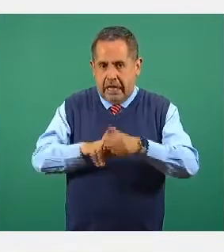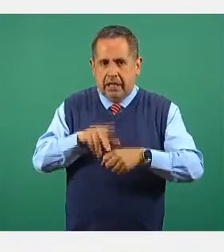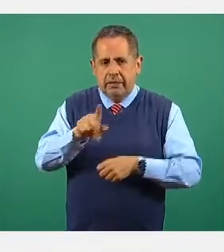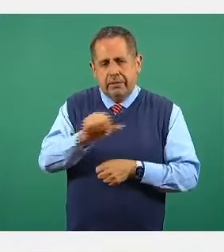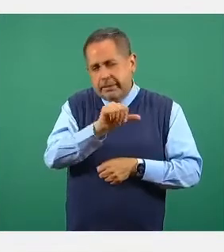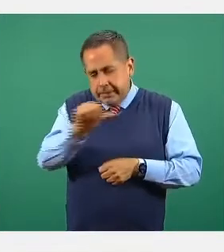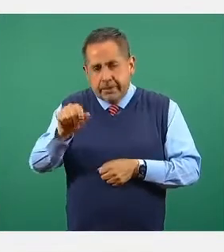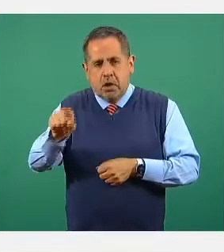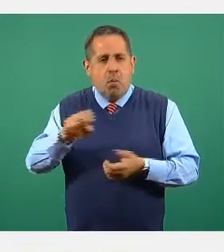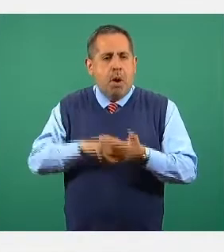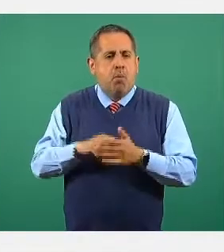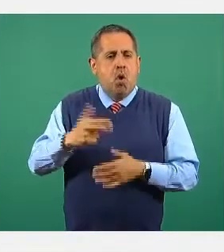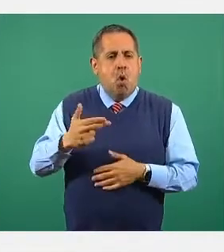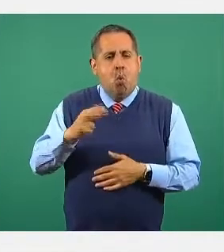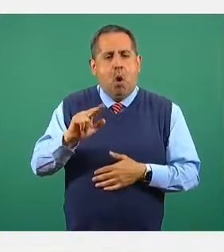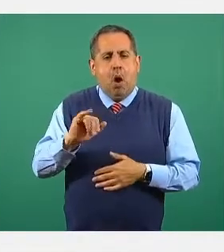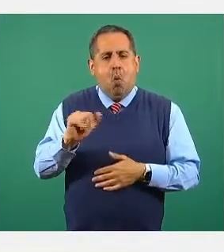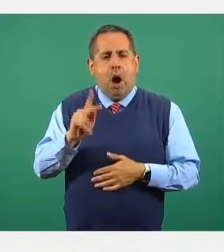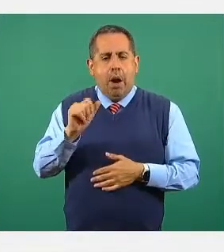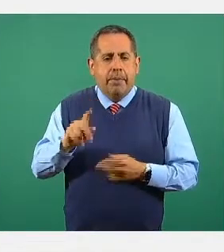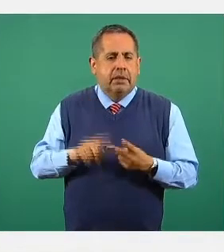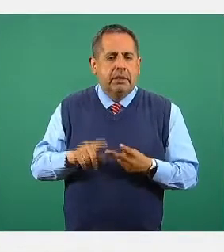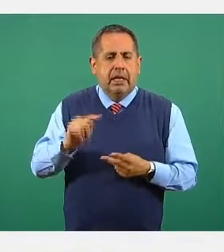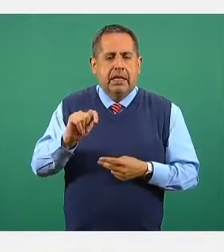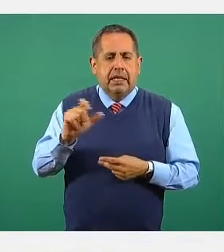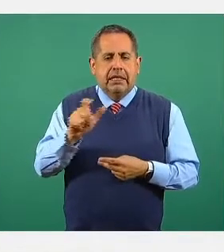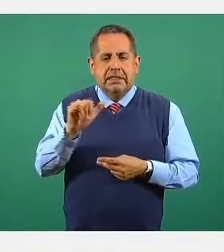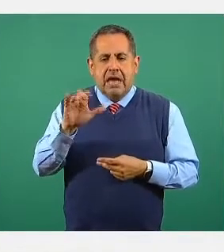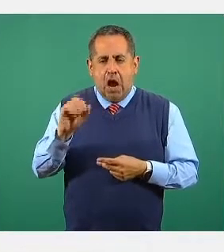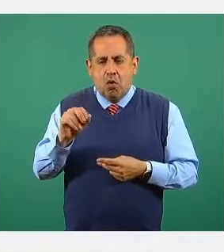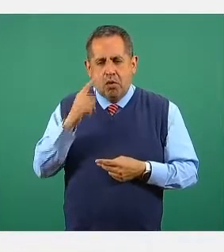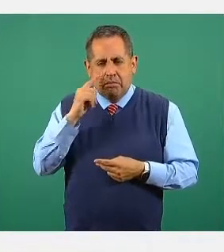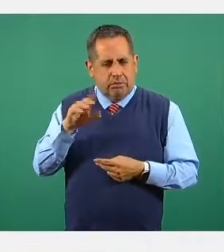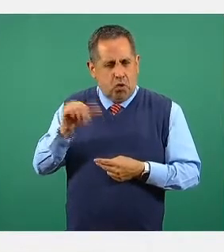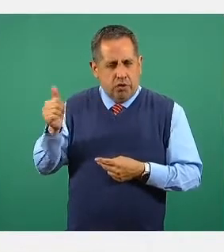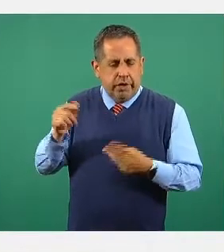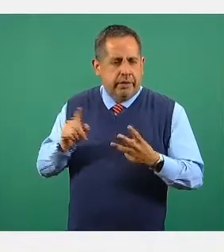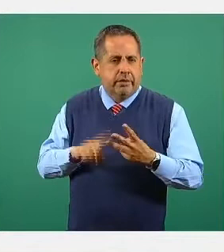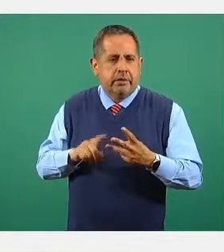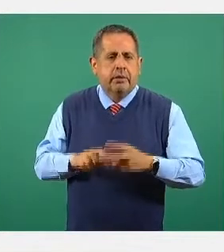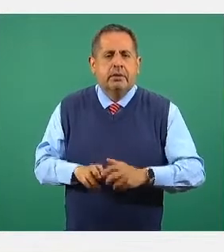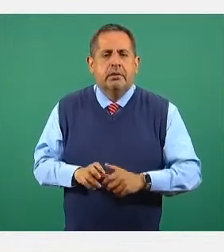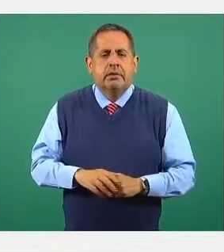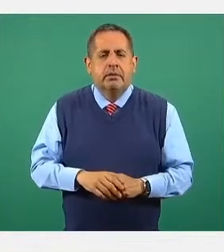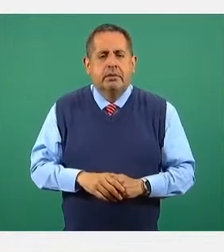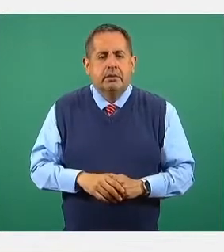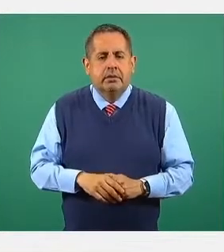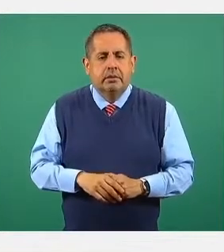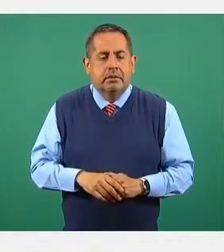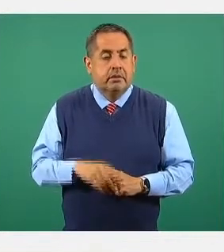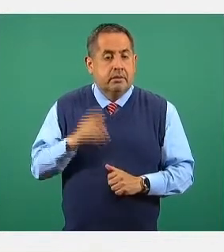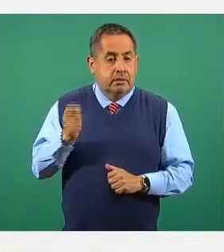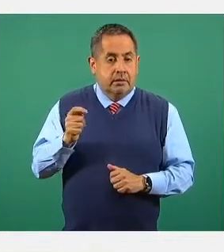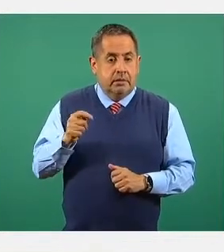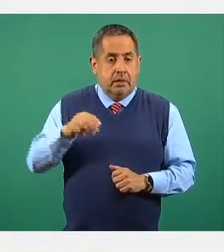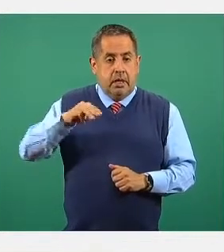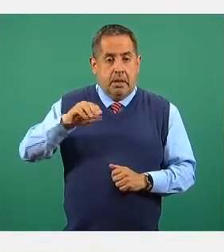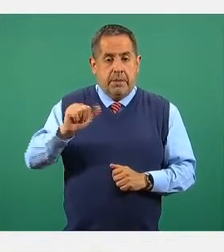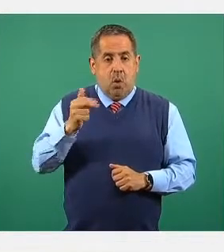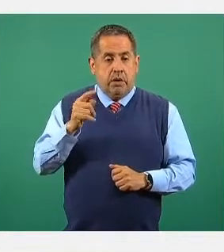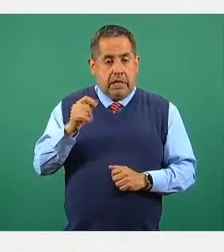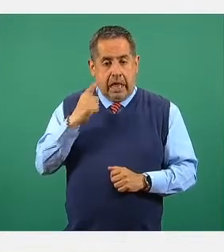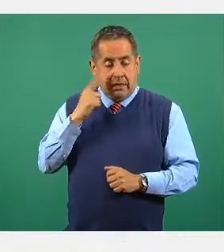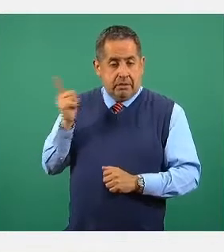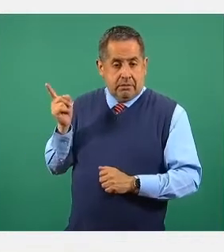localidades como Huajuapan, Tlaxiaco. Si vemos la siguiente diapositiva, vemos en